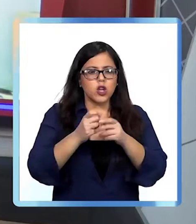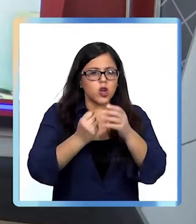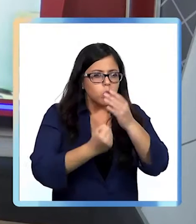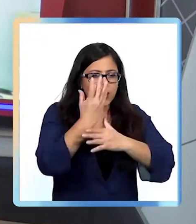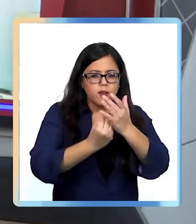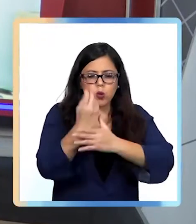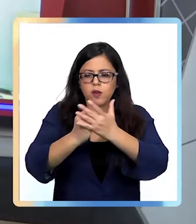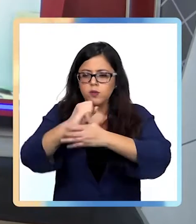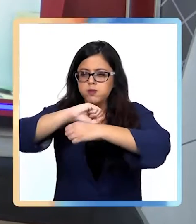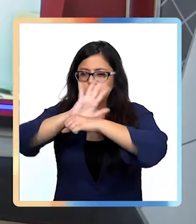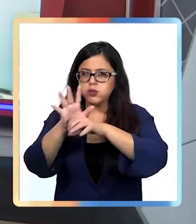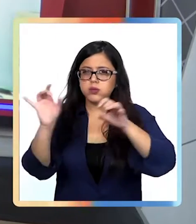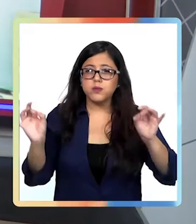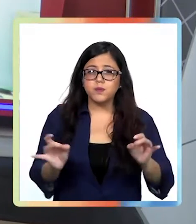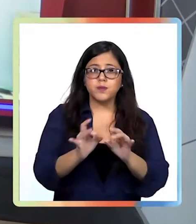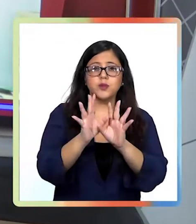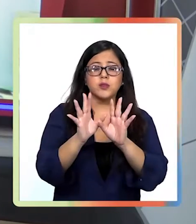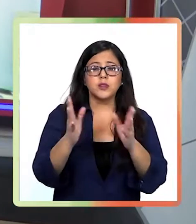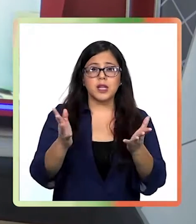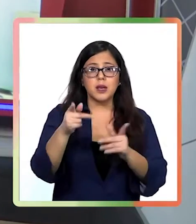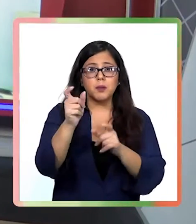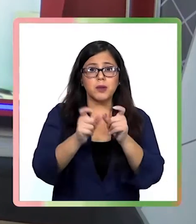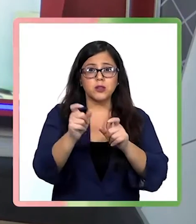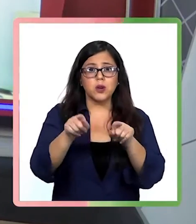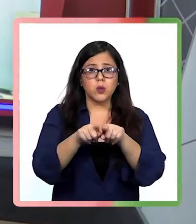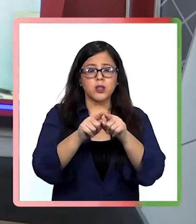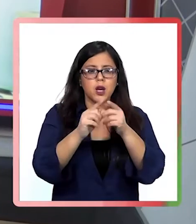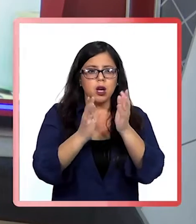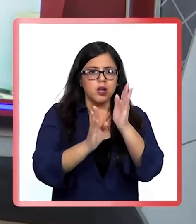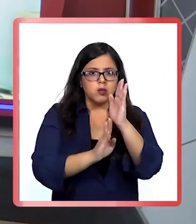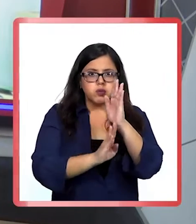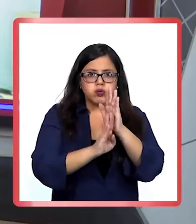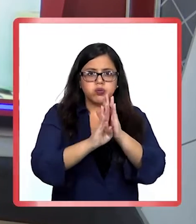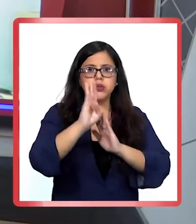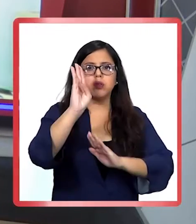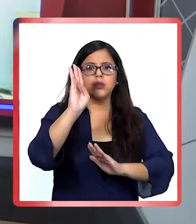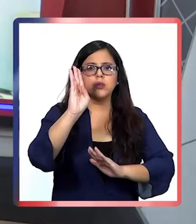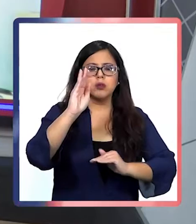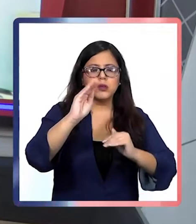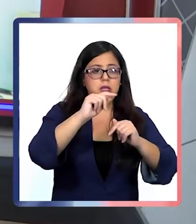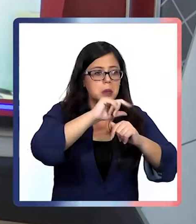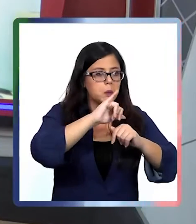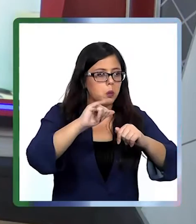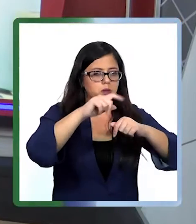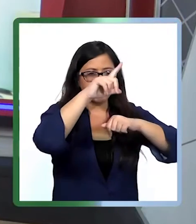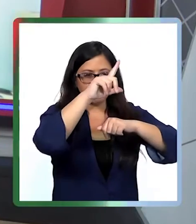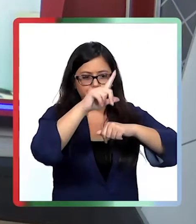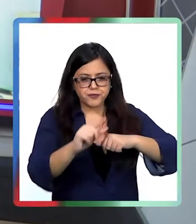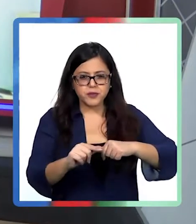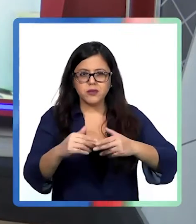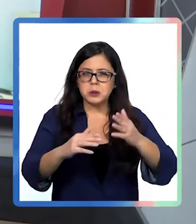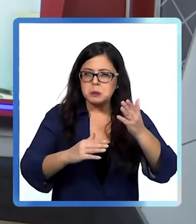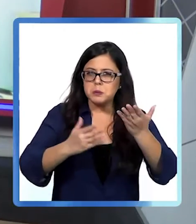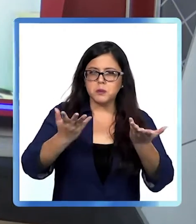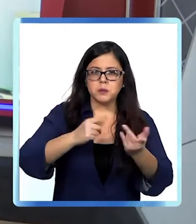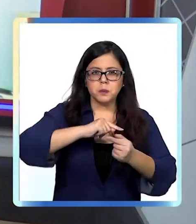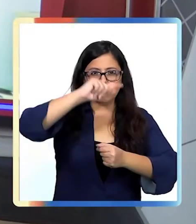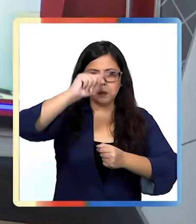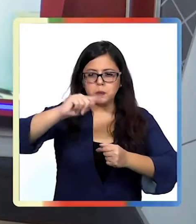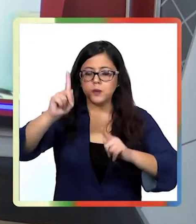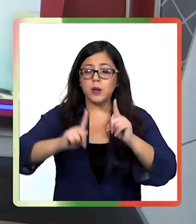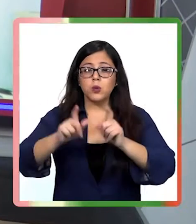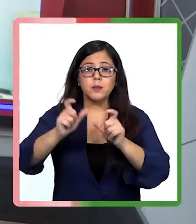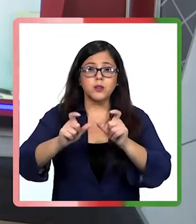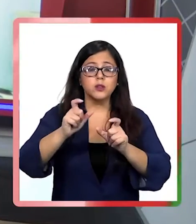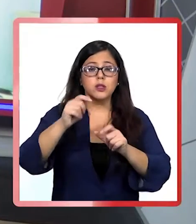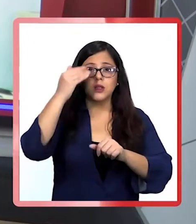tiempo, resurgimiento de nuevas variantes que haga probablemente que los casos se comiencen a multiplicar un poco más, después bajen un poquito. Y yo